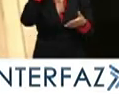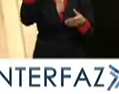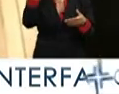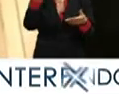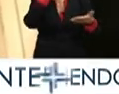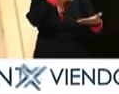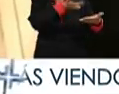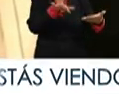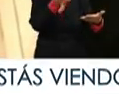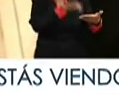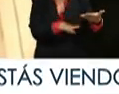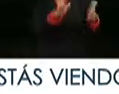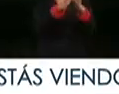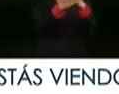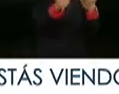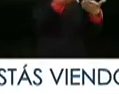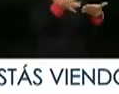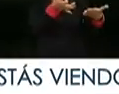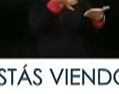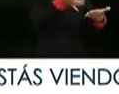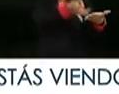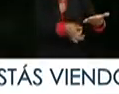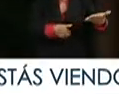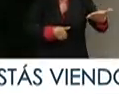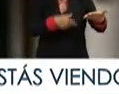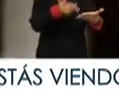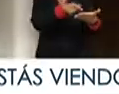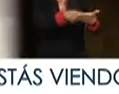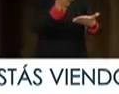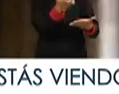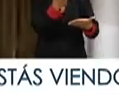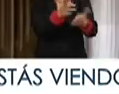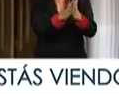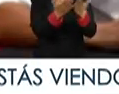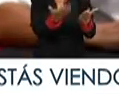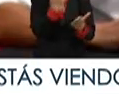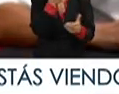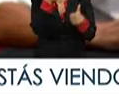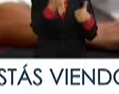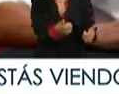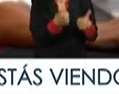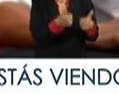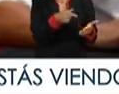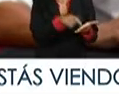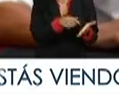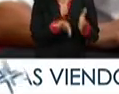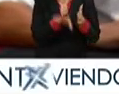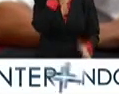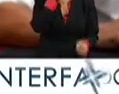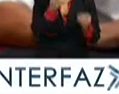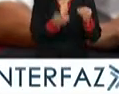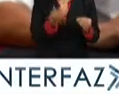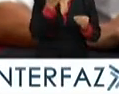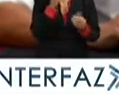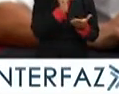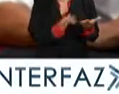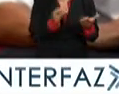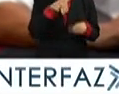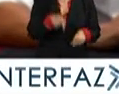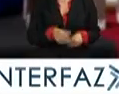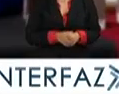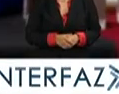una forma literaria que me atrae especialmente, este es un gran libro, realmente van a encontrar muy buenas lecturas